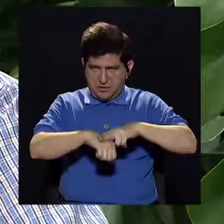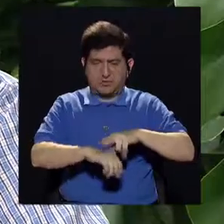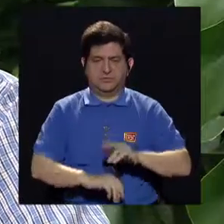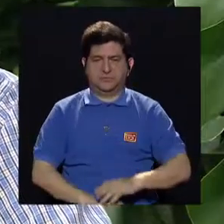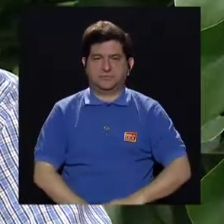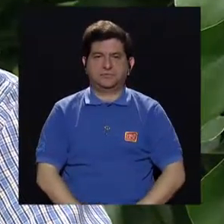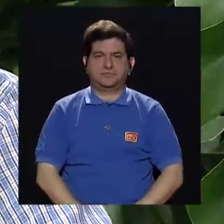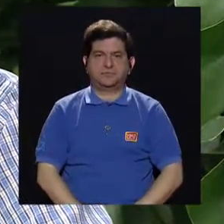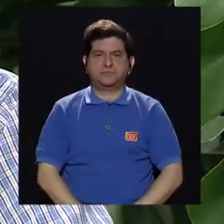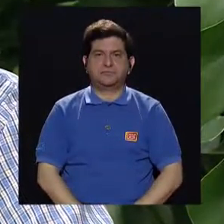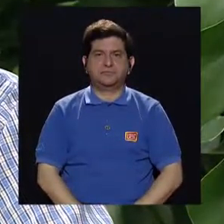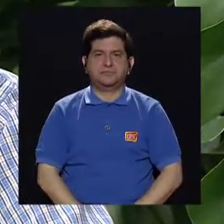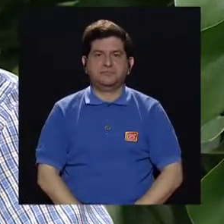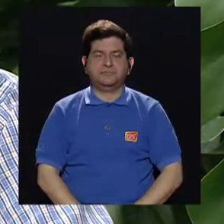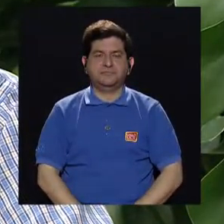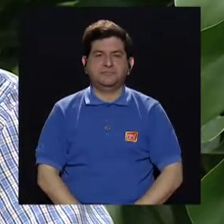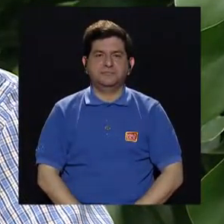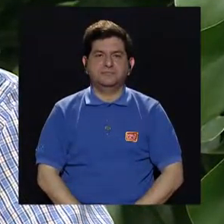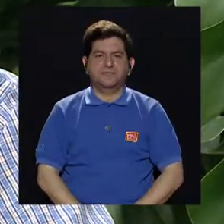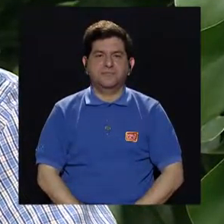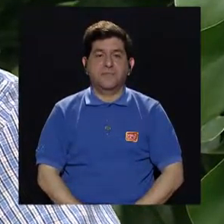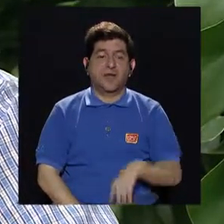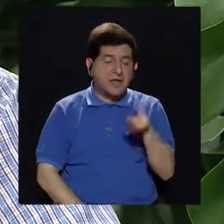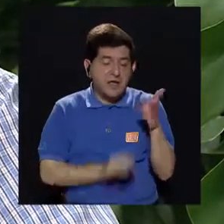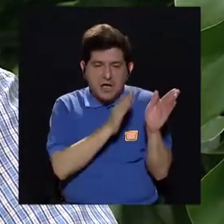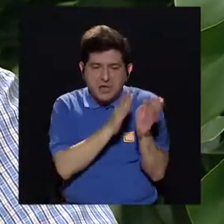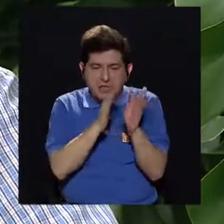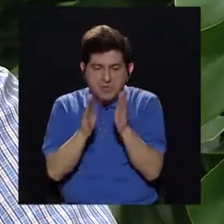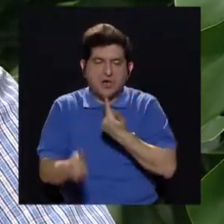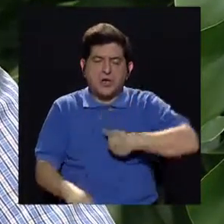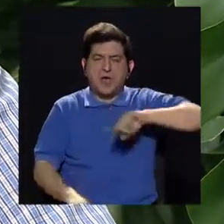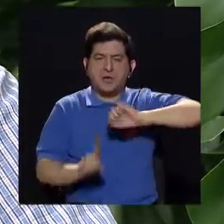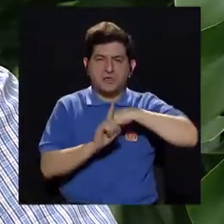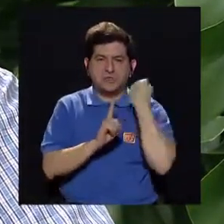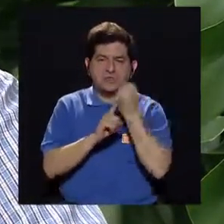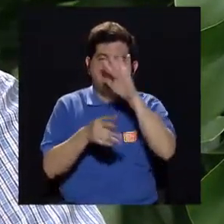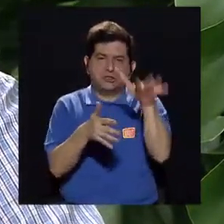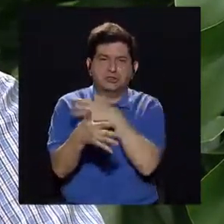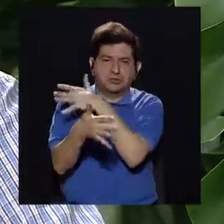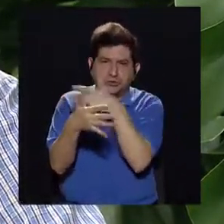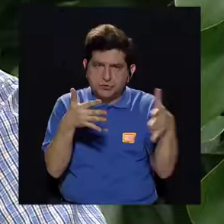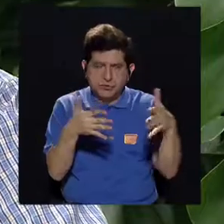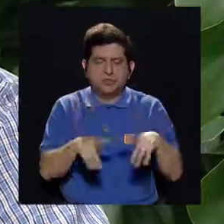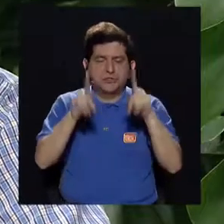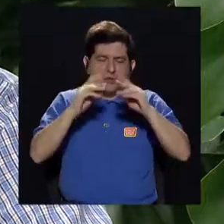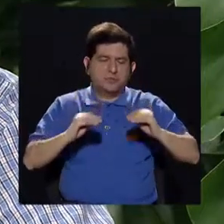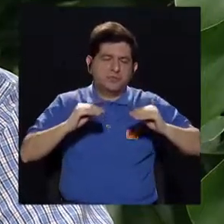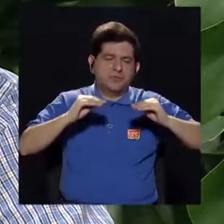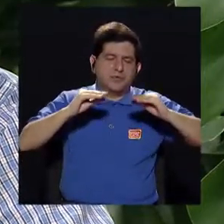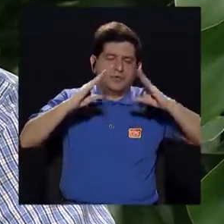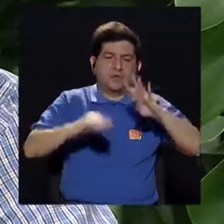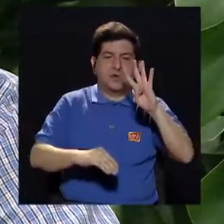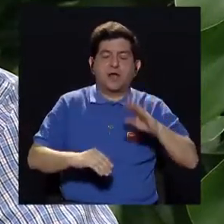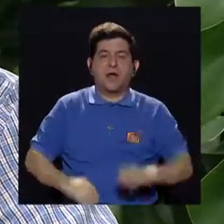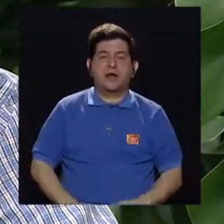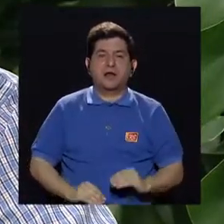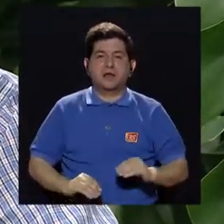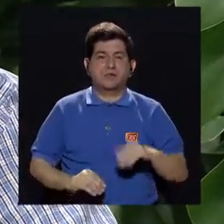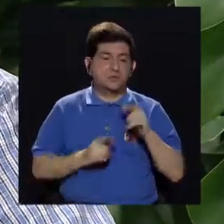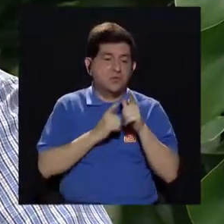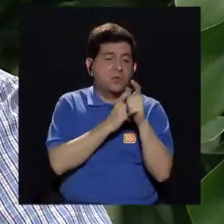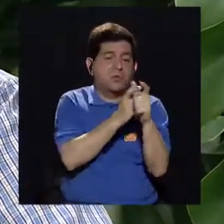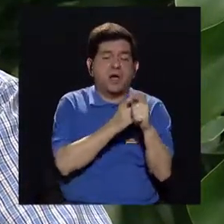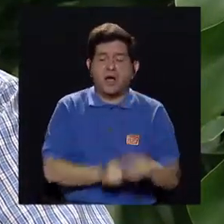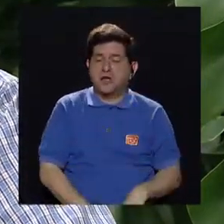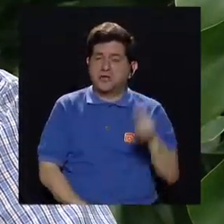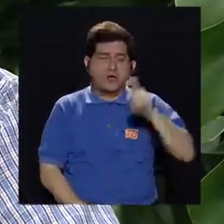hacer, y lo acomodamos a nuestra disposición horario, ¿verdad? La gente que puede madrugar a las 4 de la mañana, anda corriendo, sale